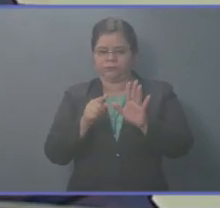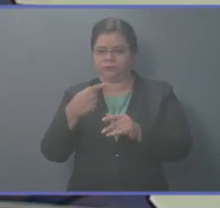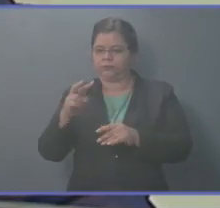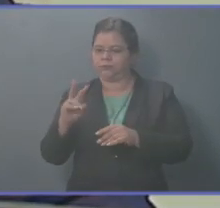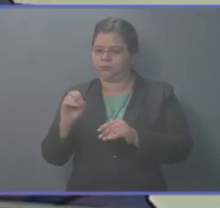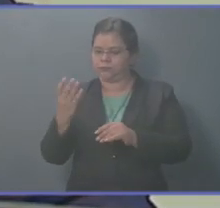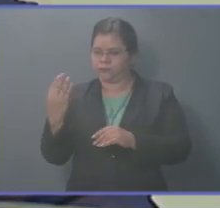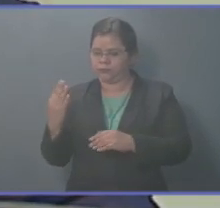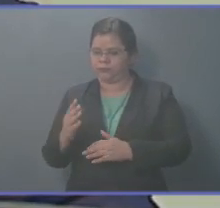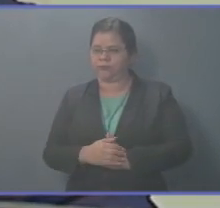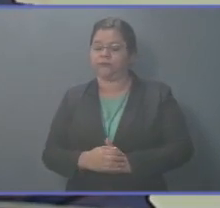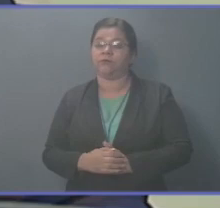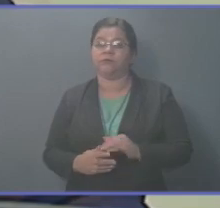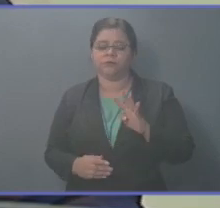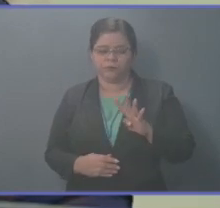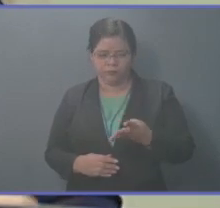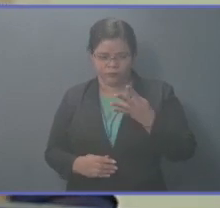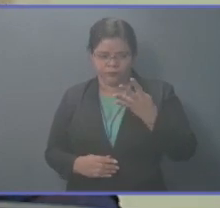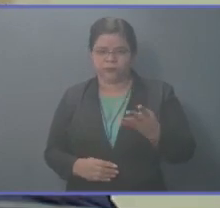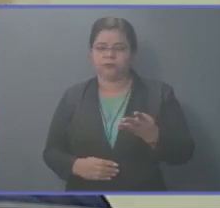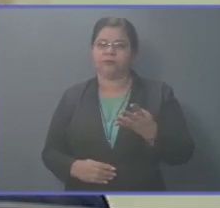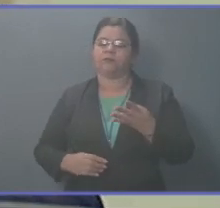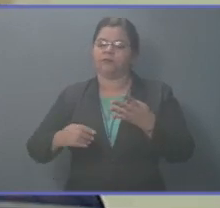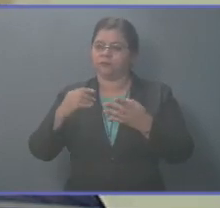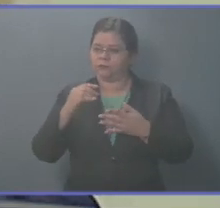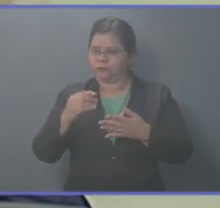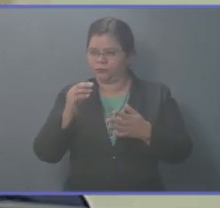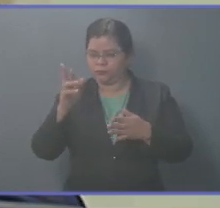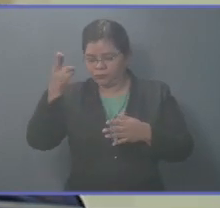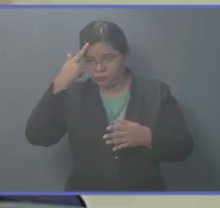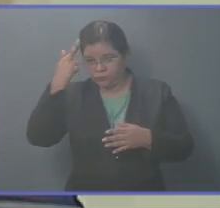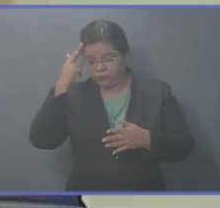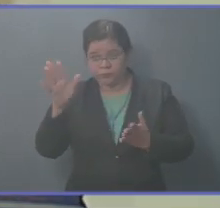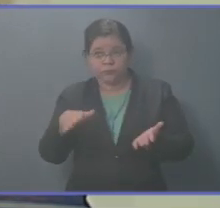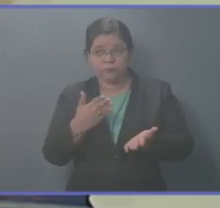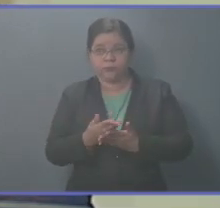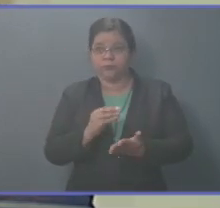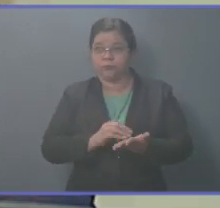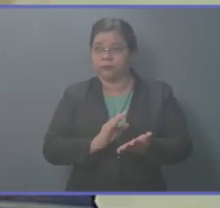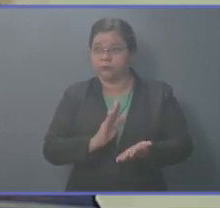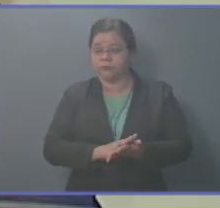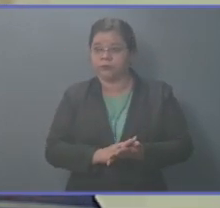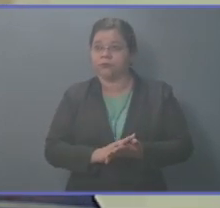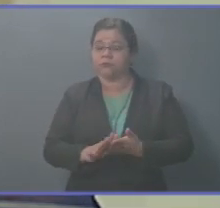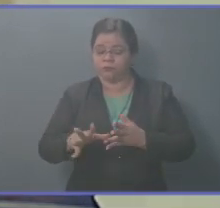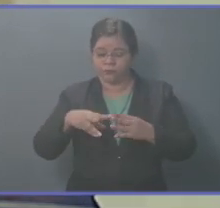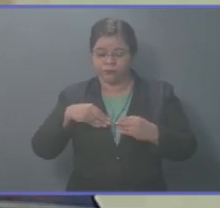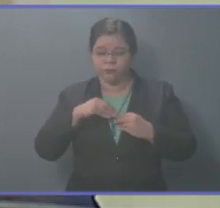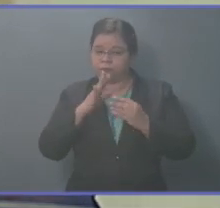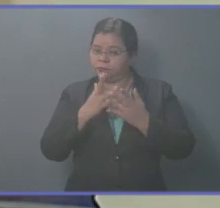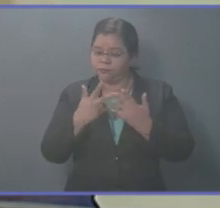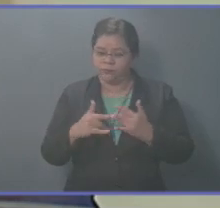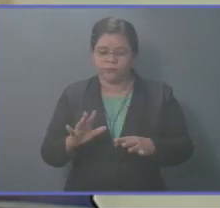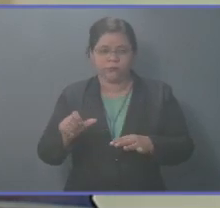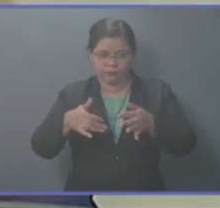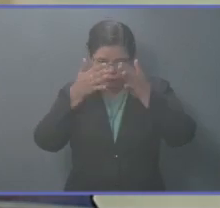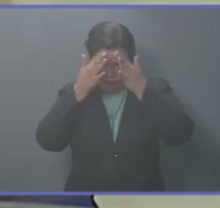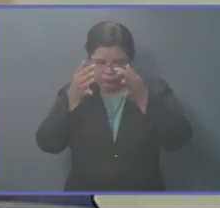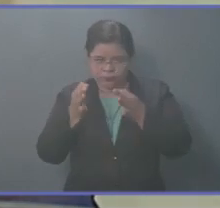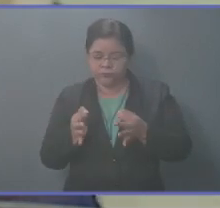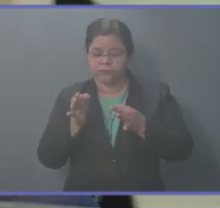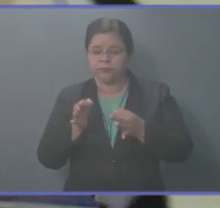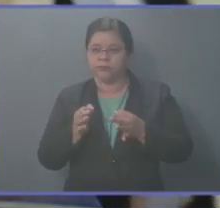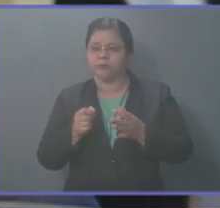146-2014. 4. En consecuencia, al verificarse la existencia de los presupuestos para la adopción de medidas cautelares mediante